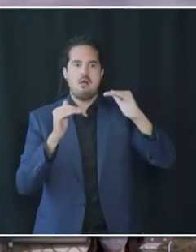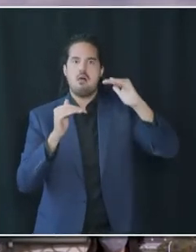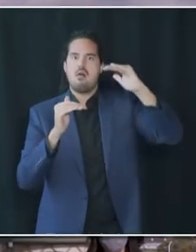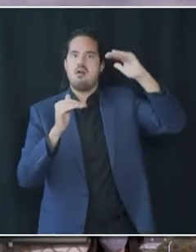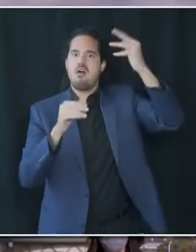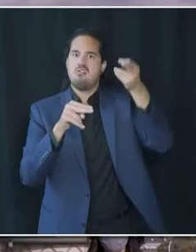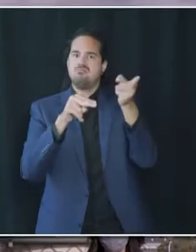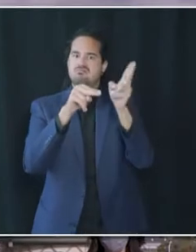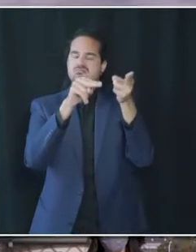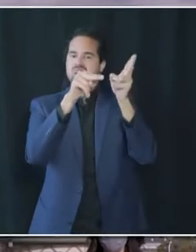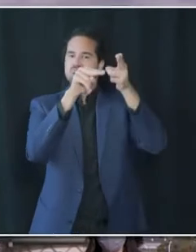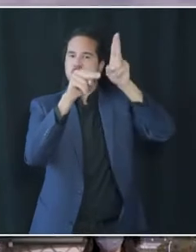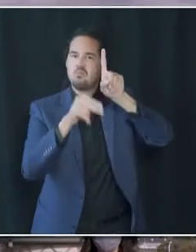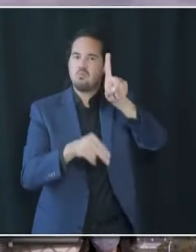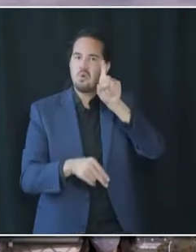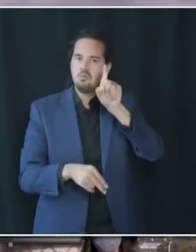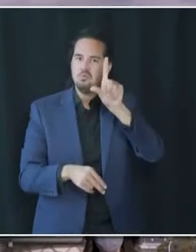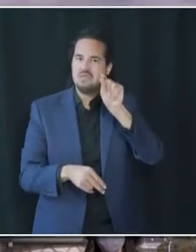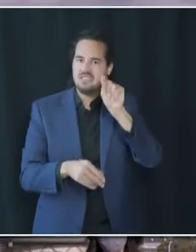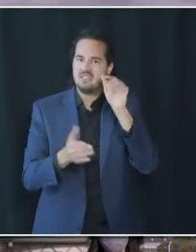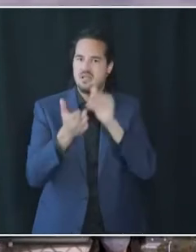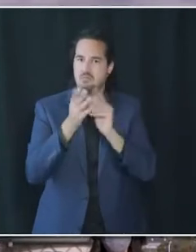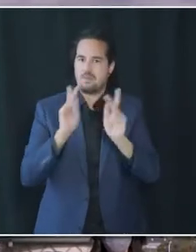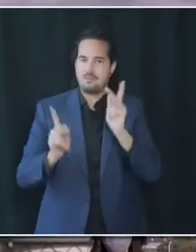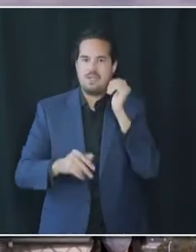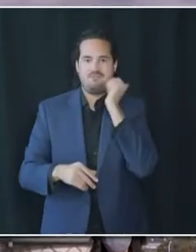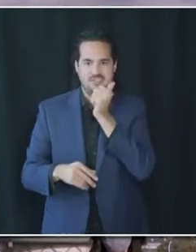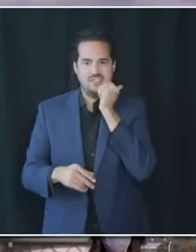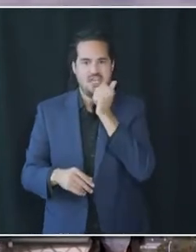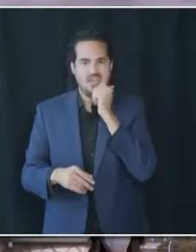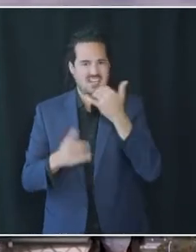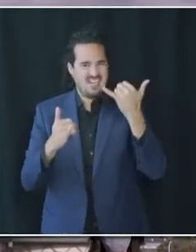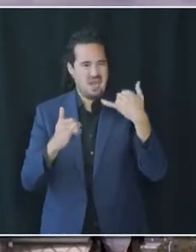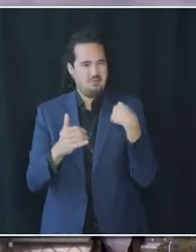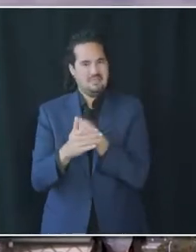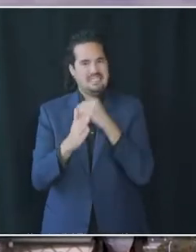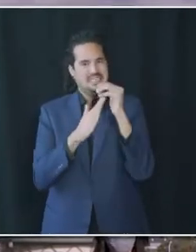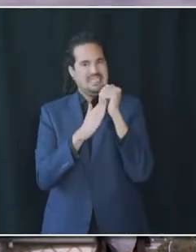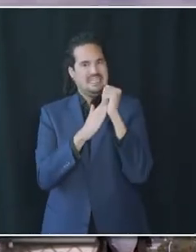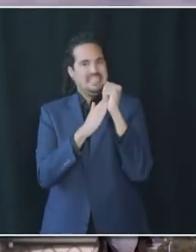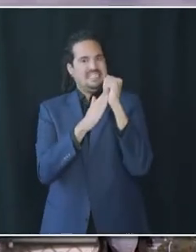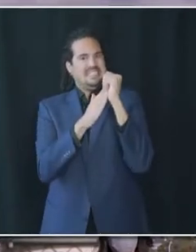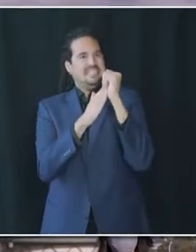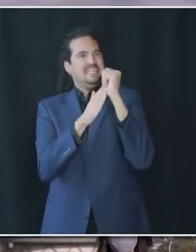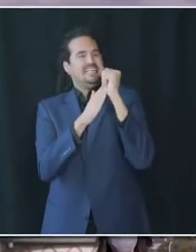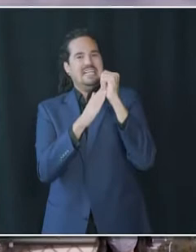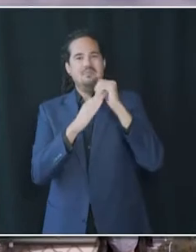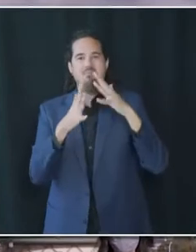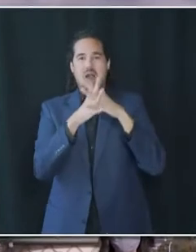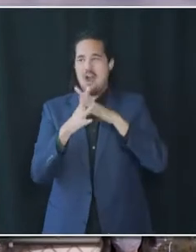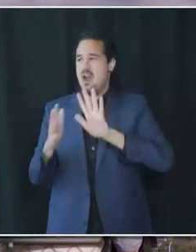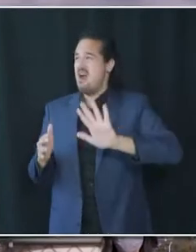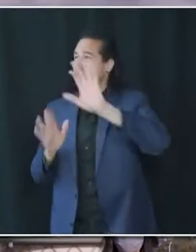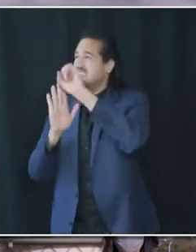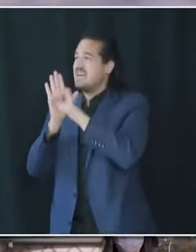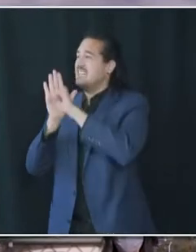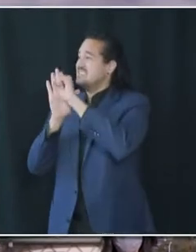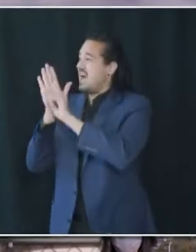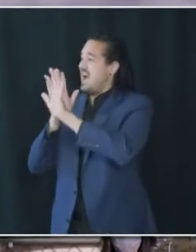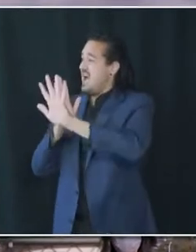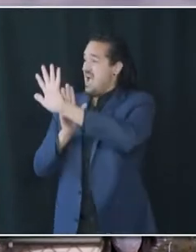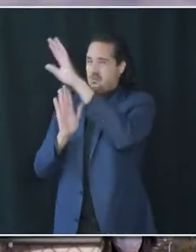progreso y cuando consideran donde estamos considerando los estados más grandes a donde nos encontramos